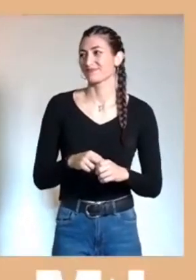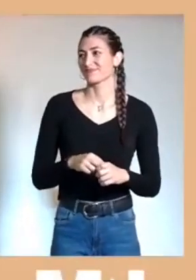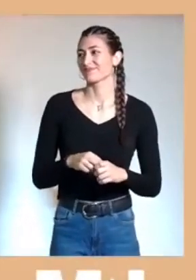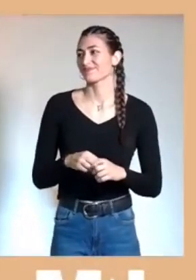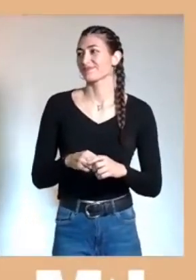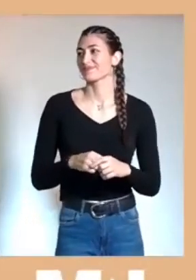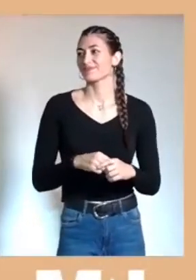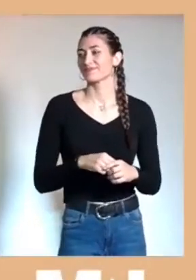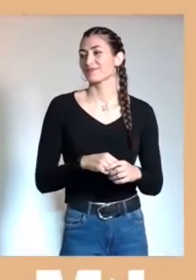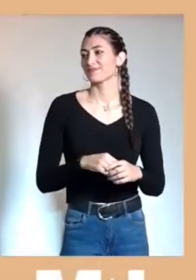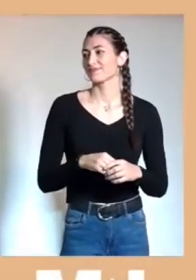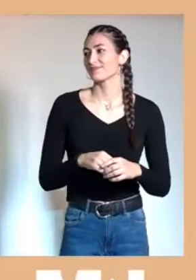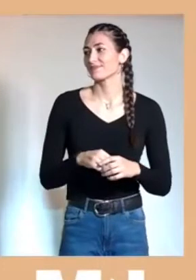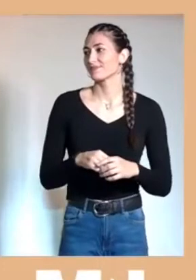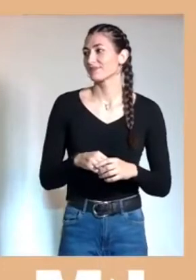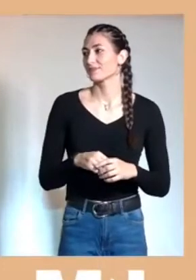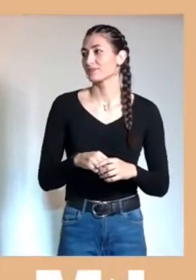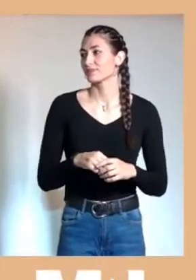Muy bien.